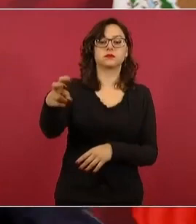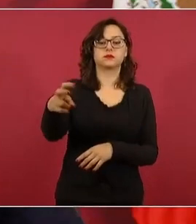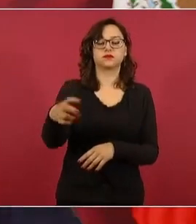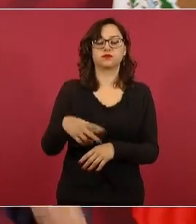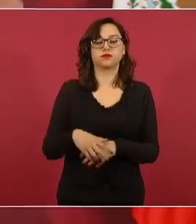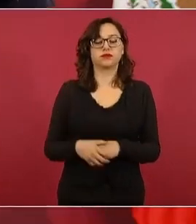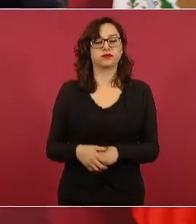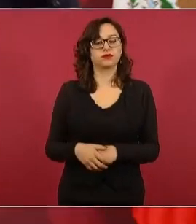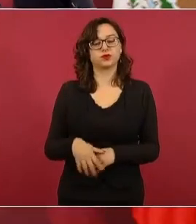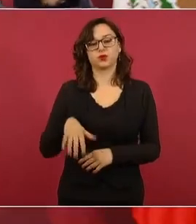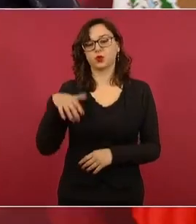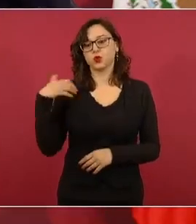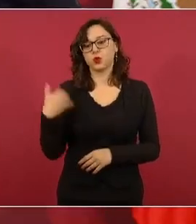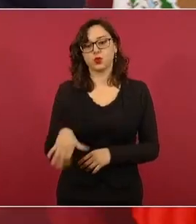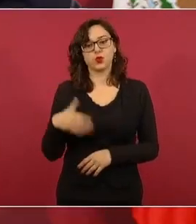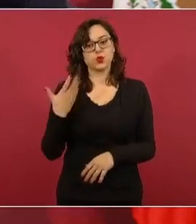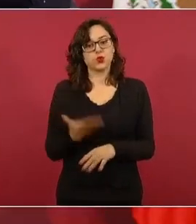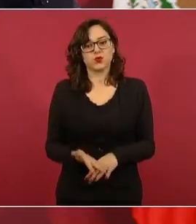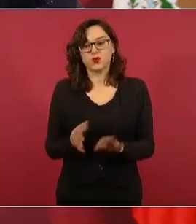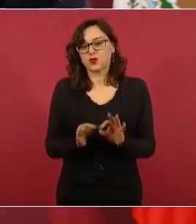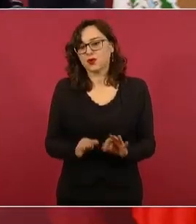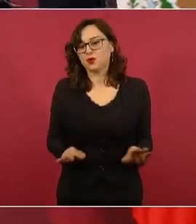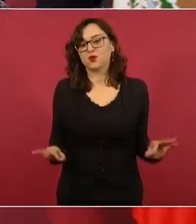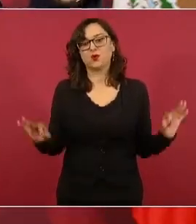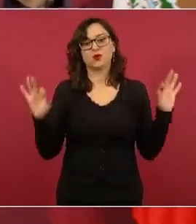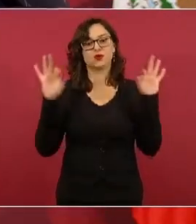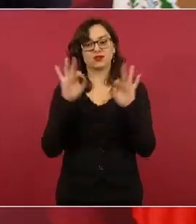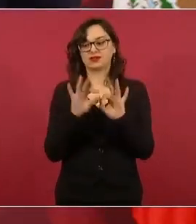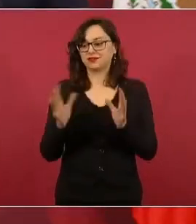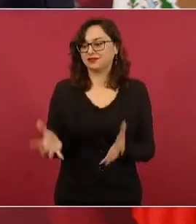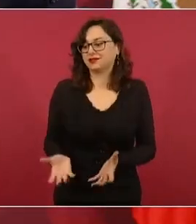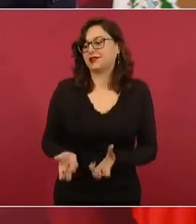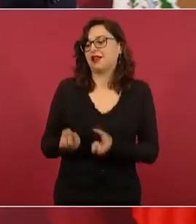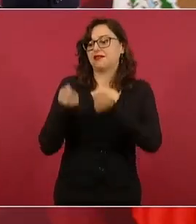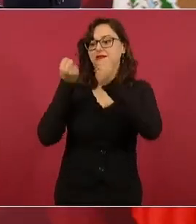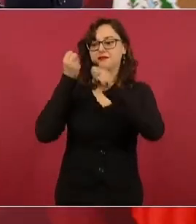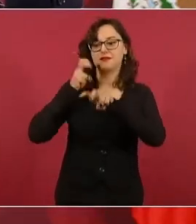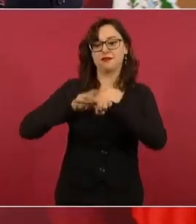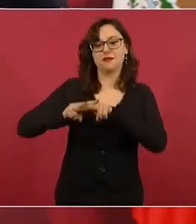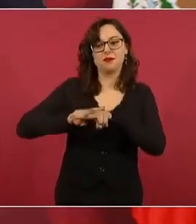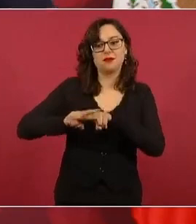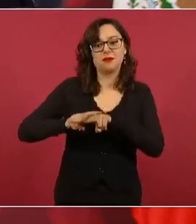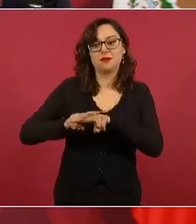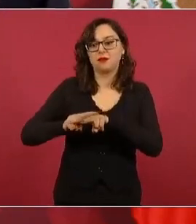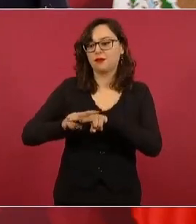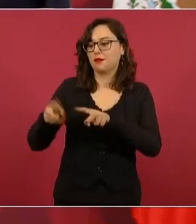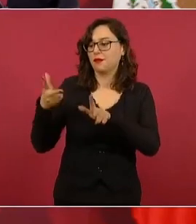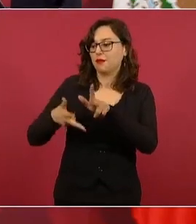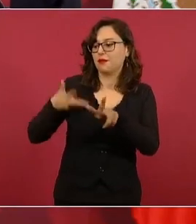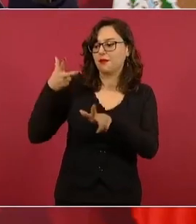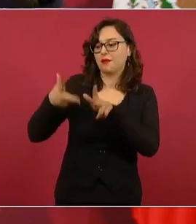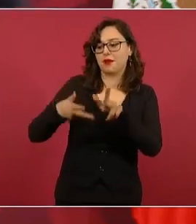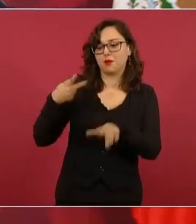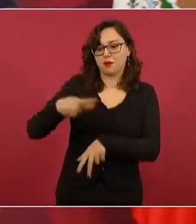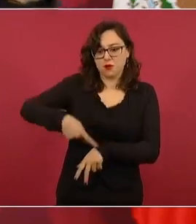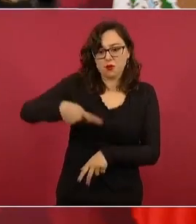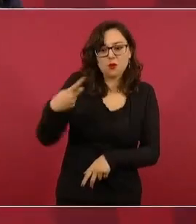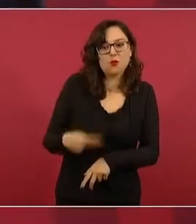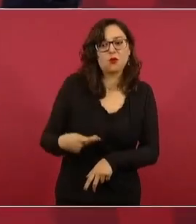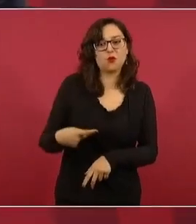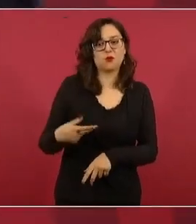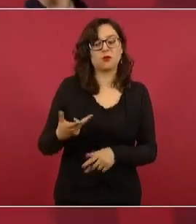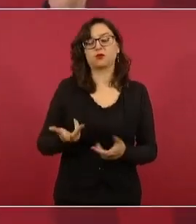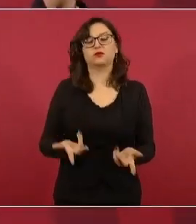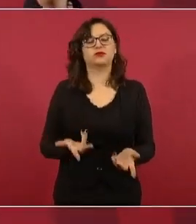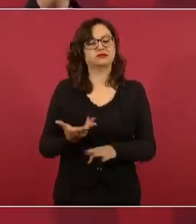Eso va a ser importantísimo. Es la recuperación de los trenes de pasajeros. No